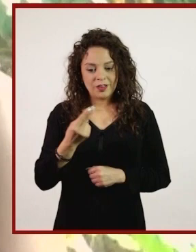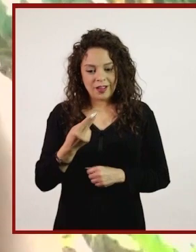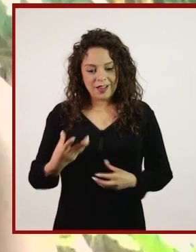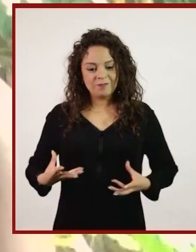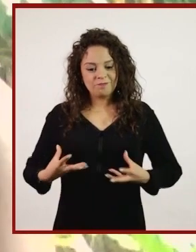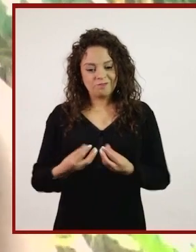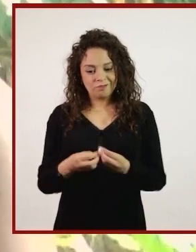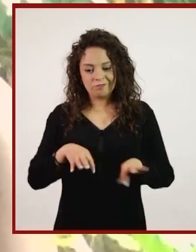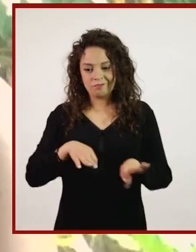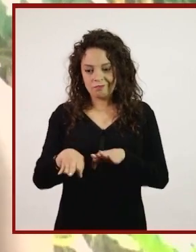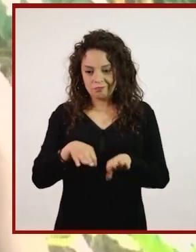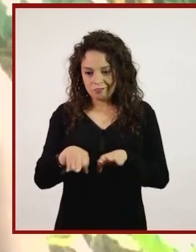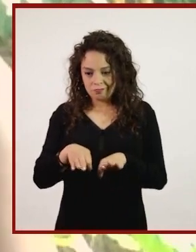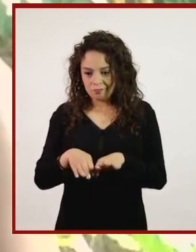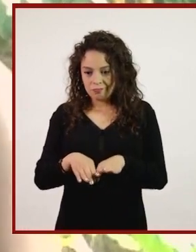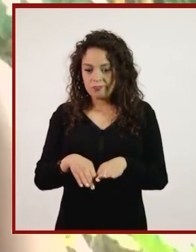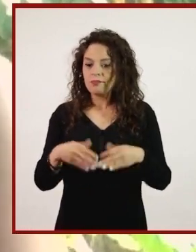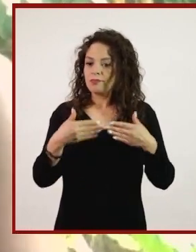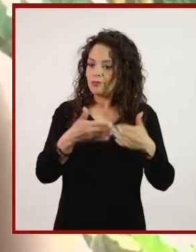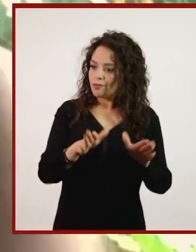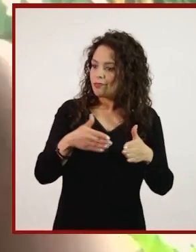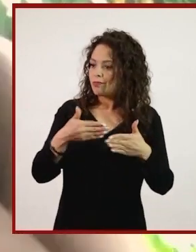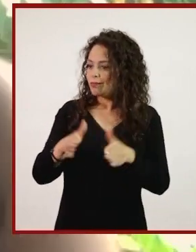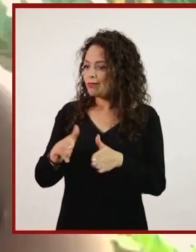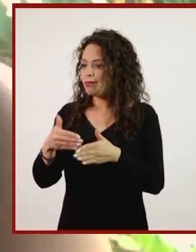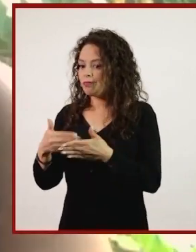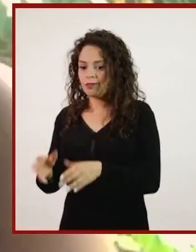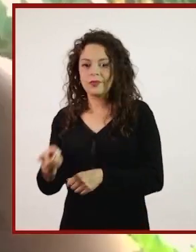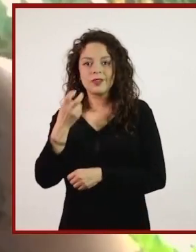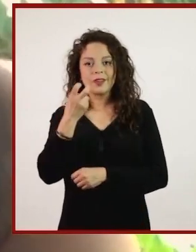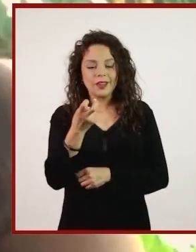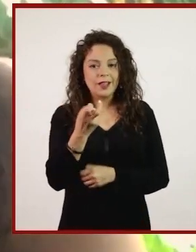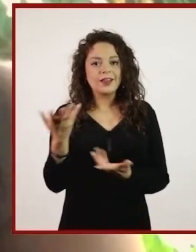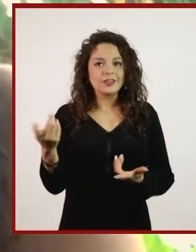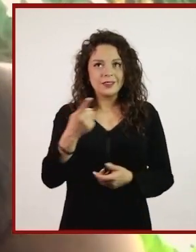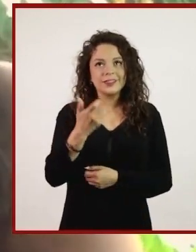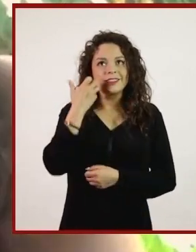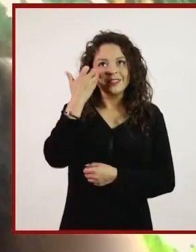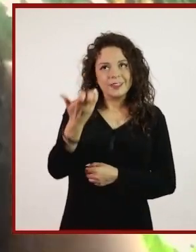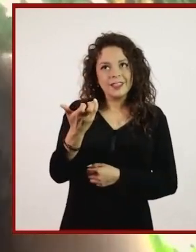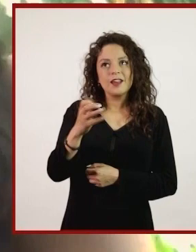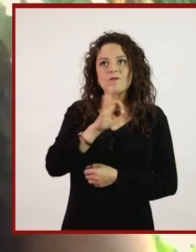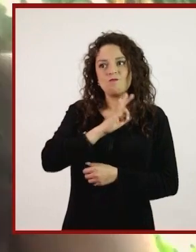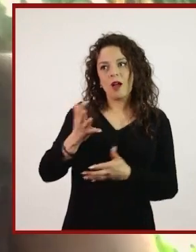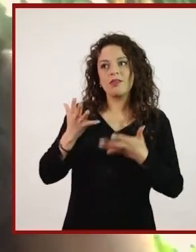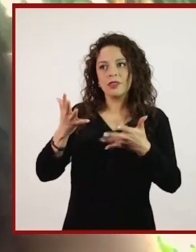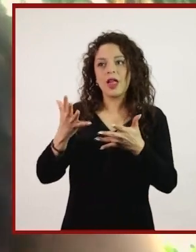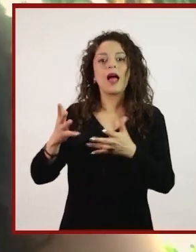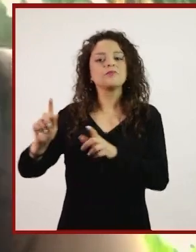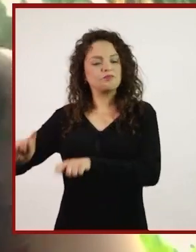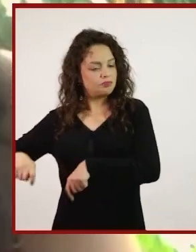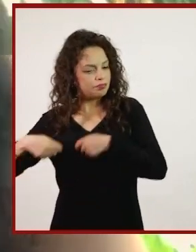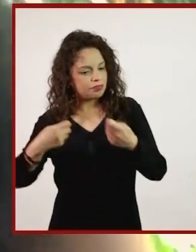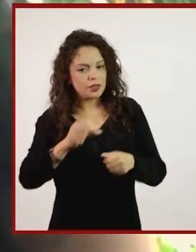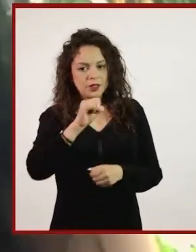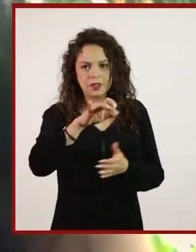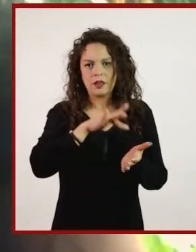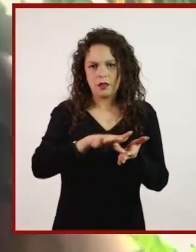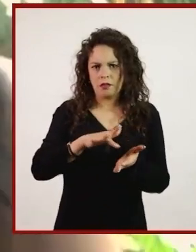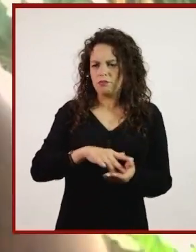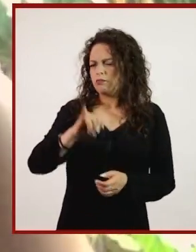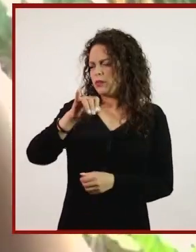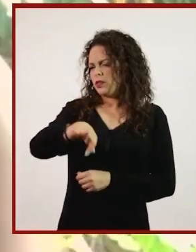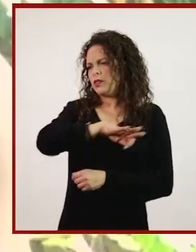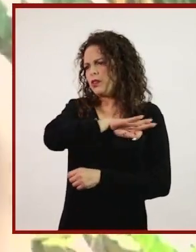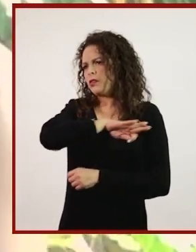siempre. Y eso, lo que pasa es que se tiene que trabajar, ¿no? Desde la curiosidad genuina y abrir el proceso a eso que logra